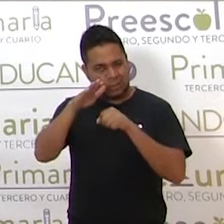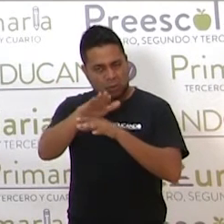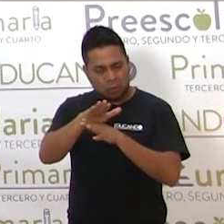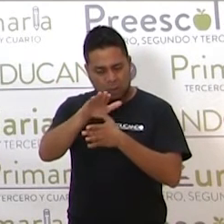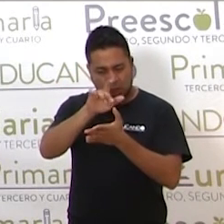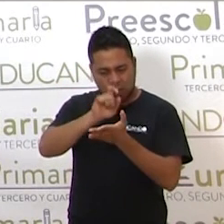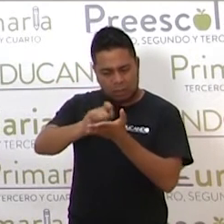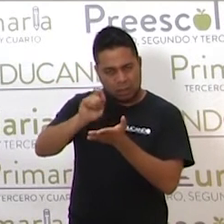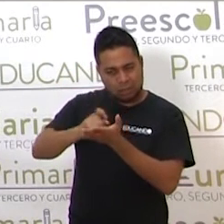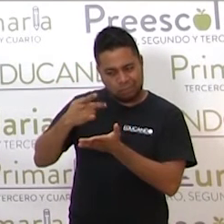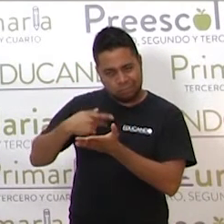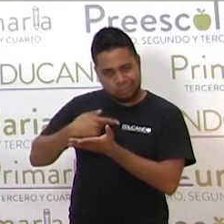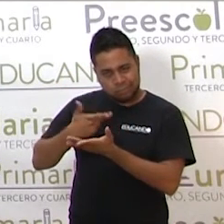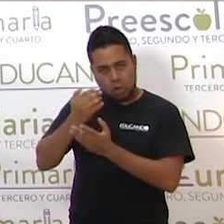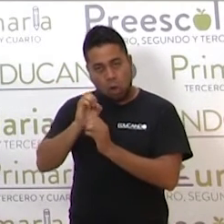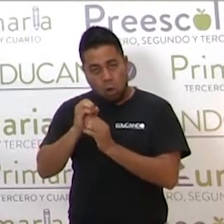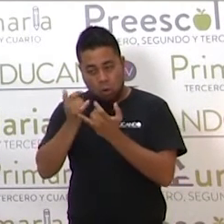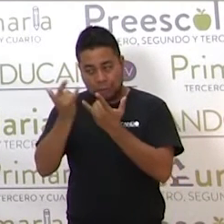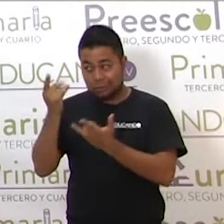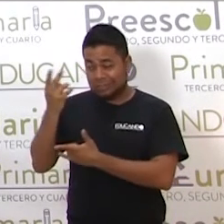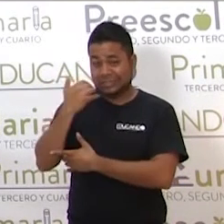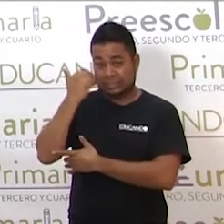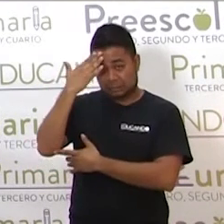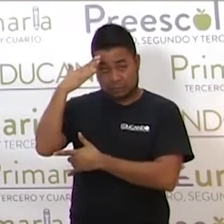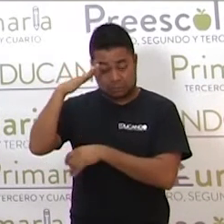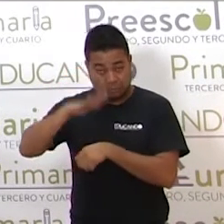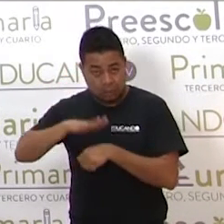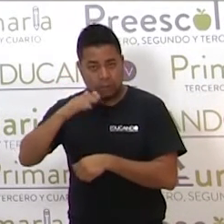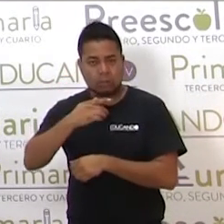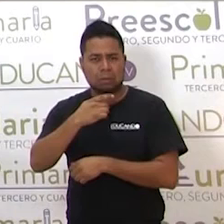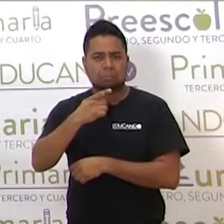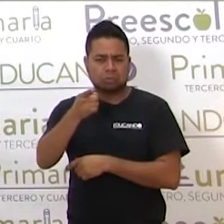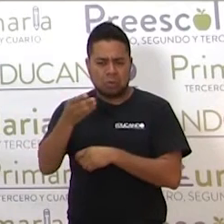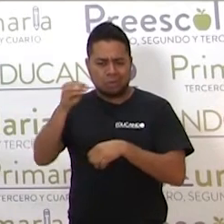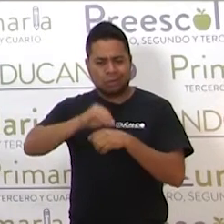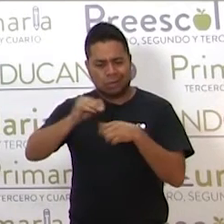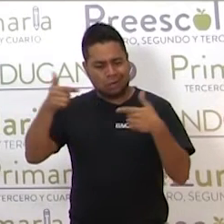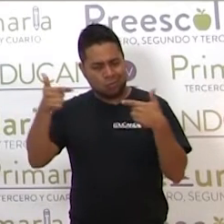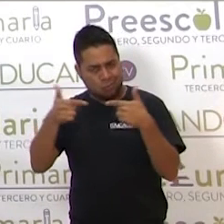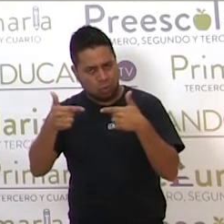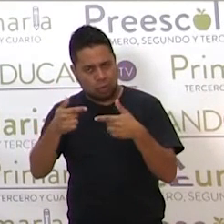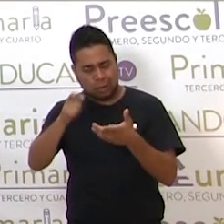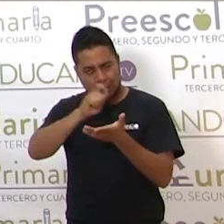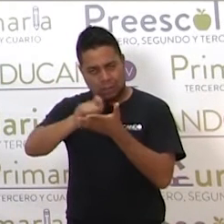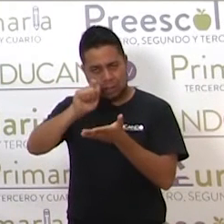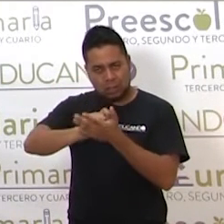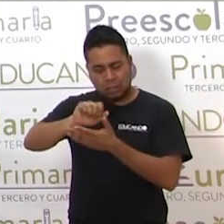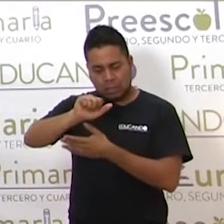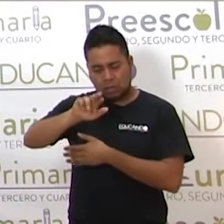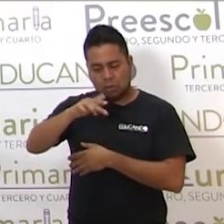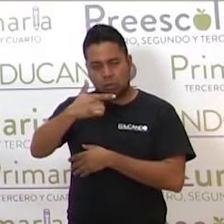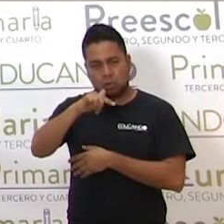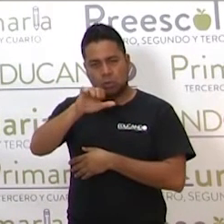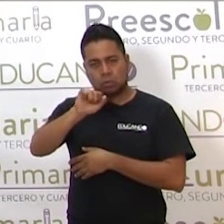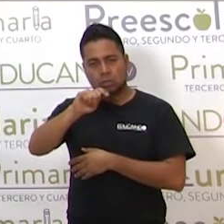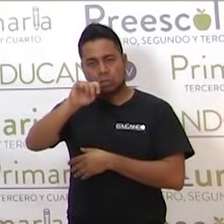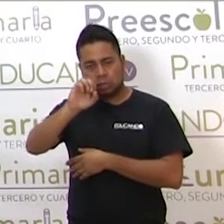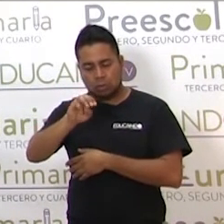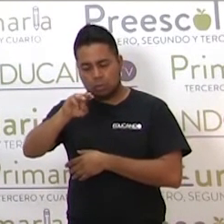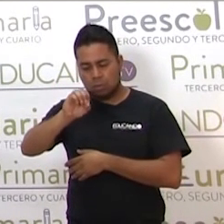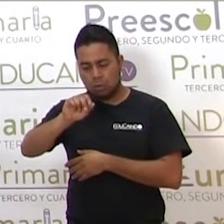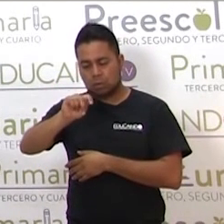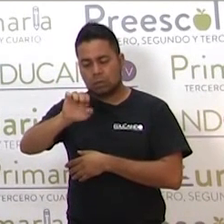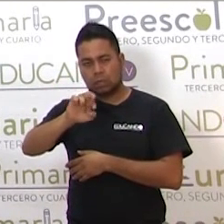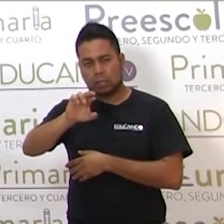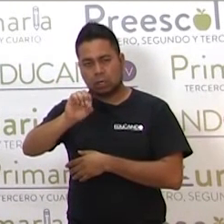y de este microrrelato o cuento, solo tienen que ir a Google y poner Augusto Monterroso y enseguida verán